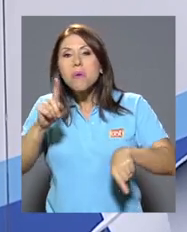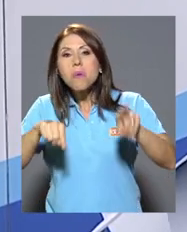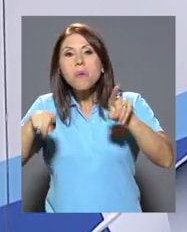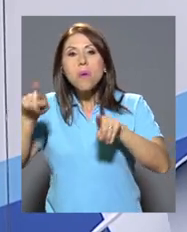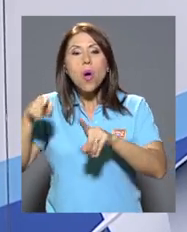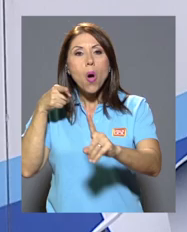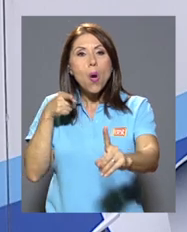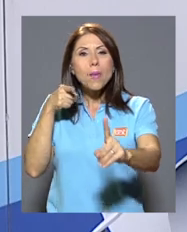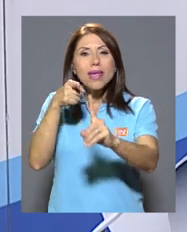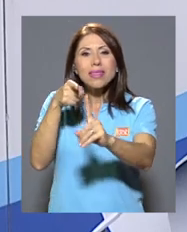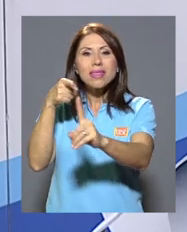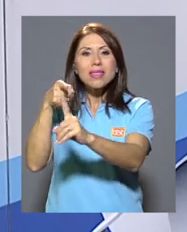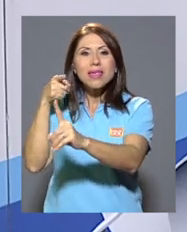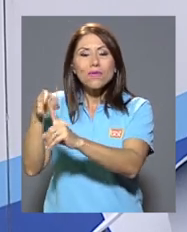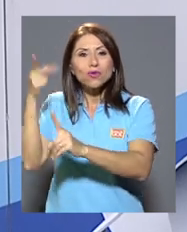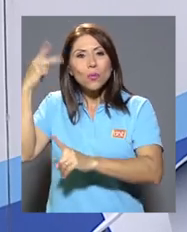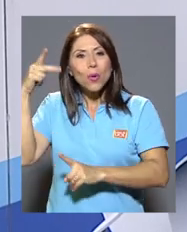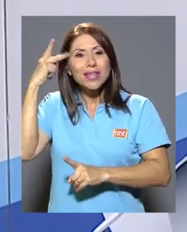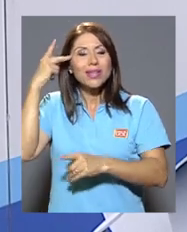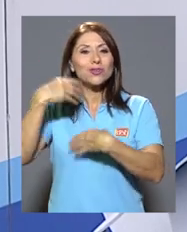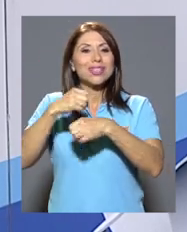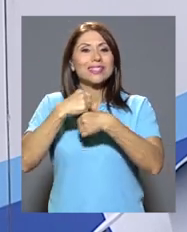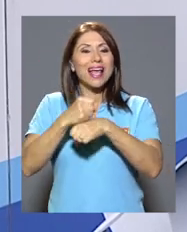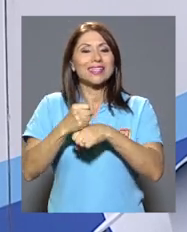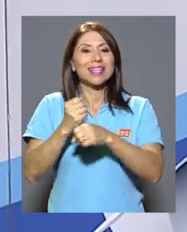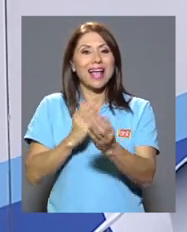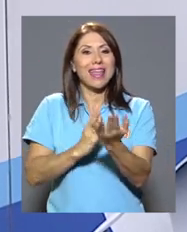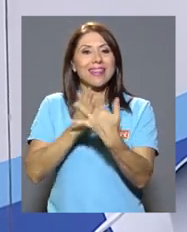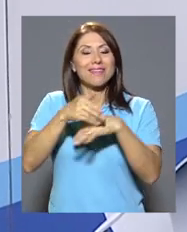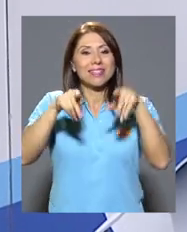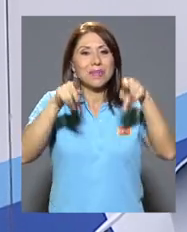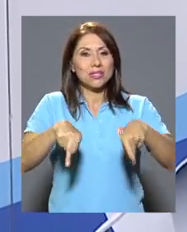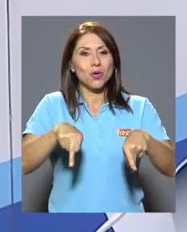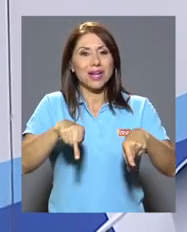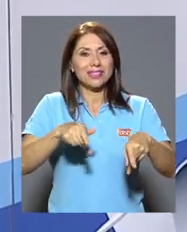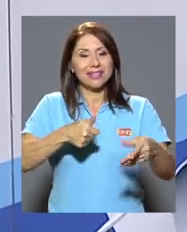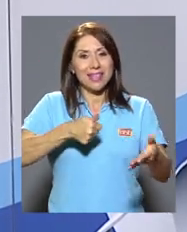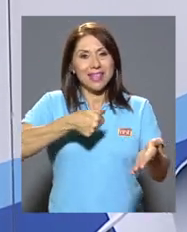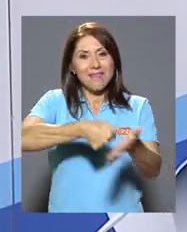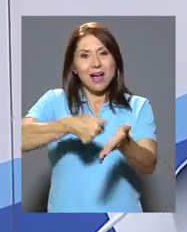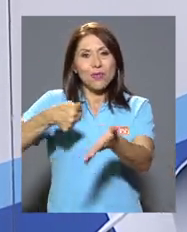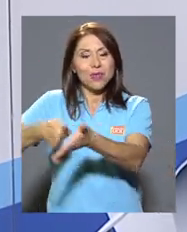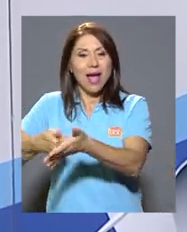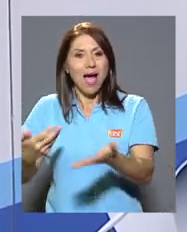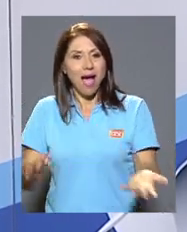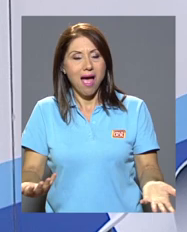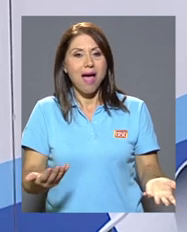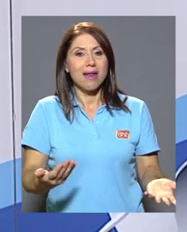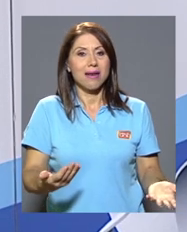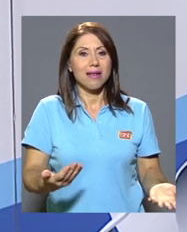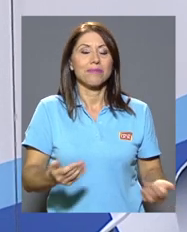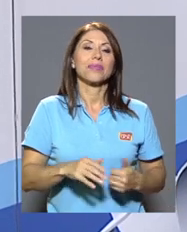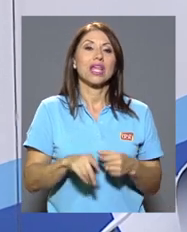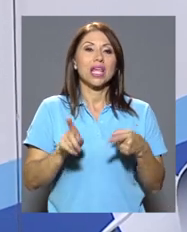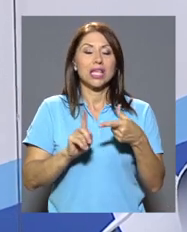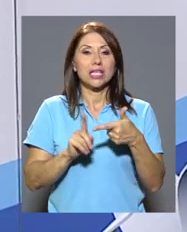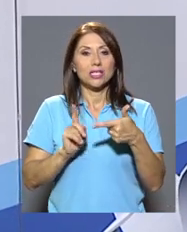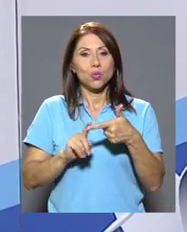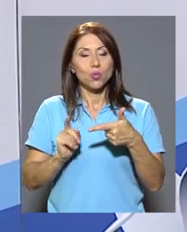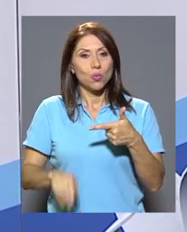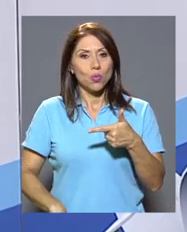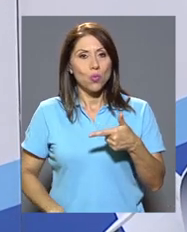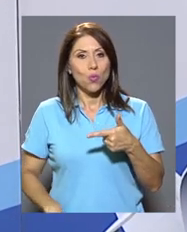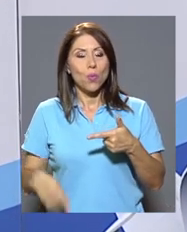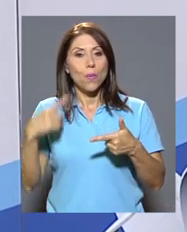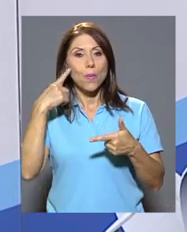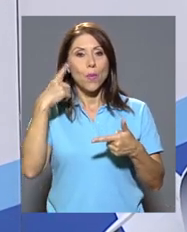políticos que se realizan a través de personas que van a votar en una u otra dirección y en segundo lugar porque